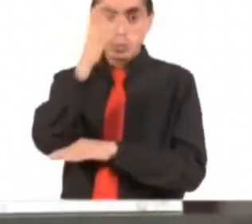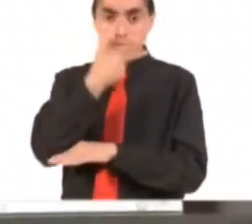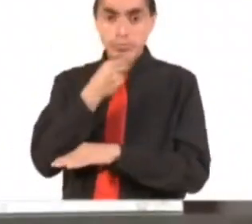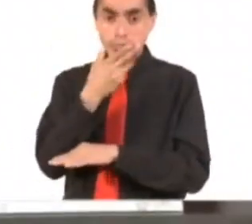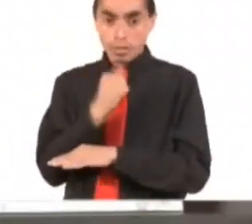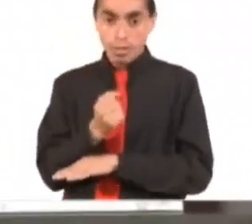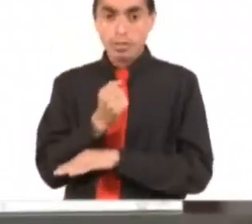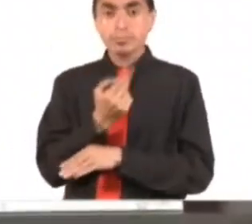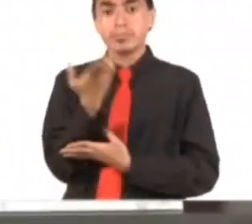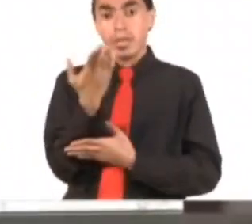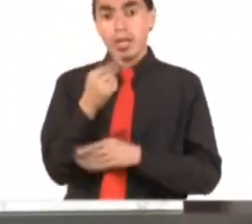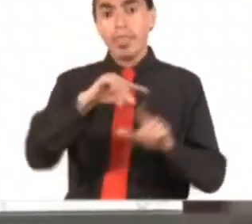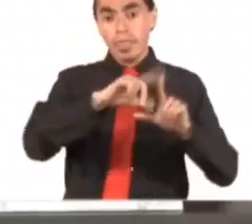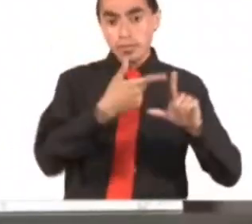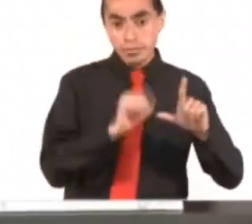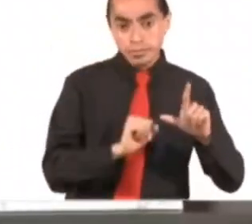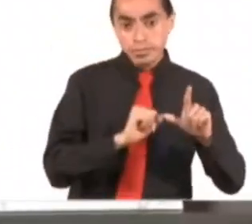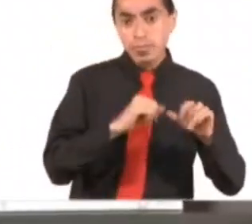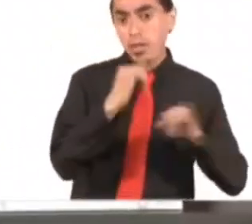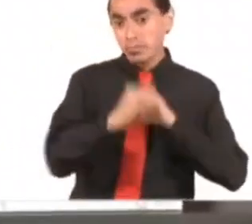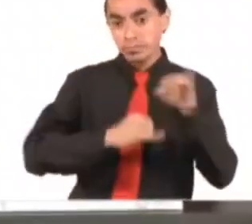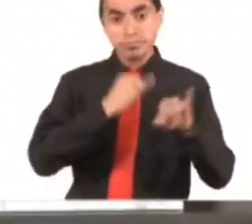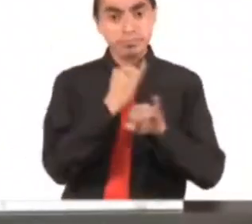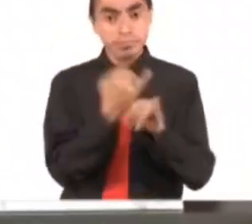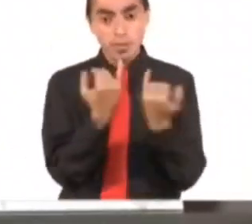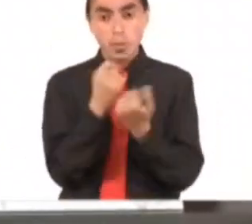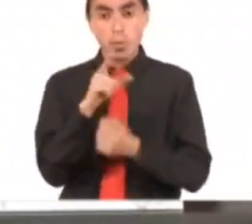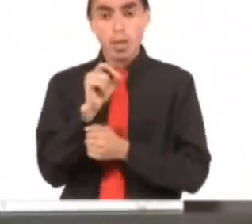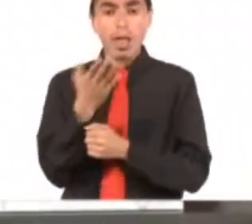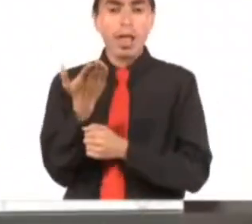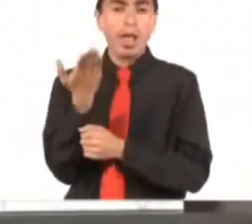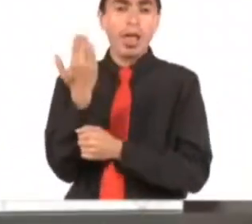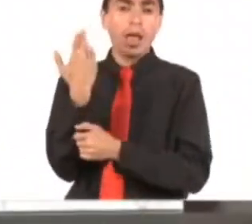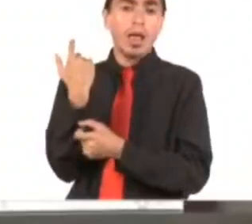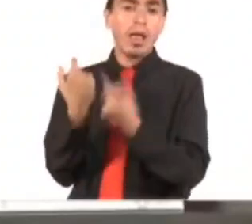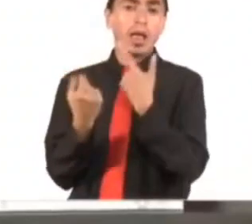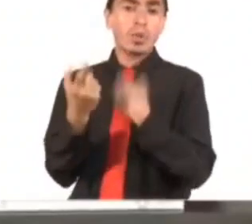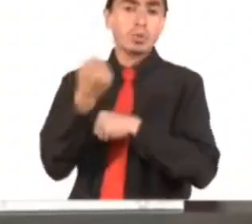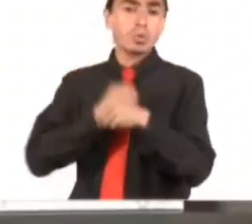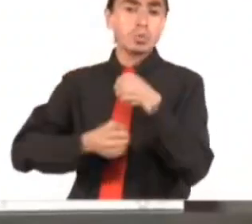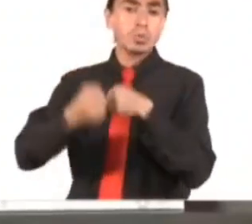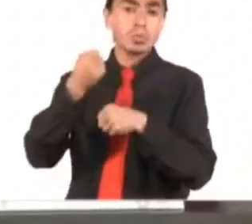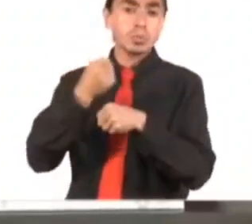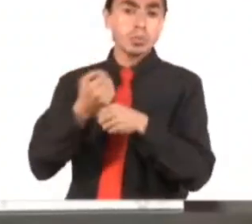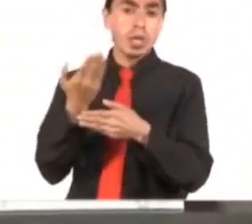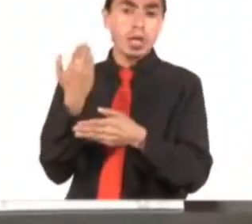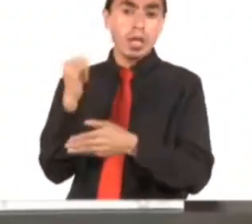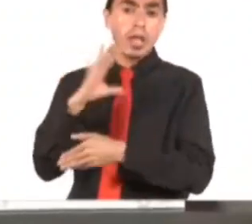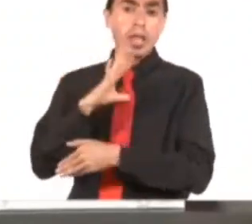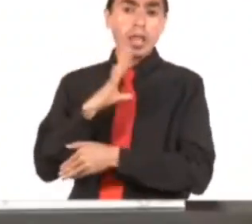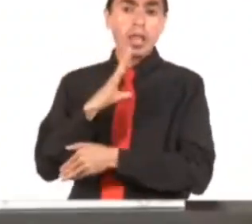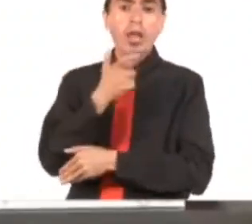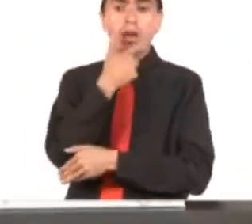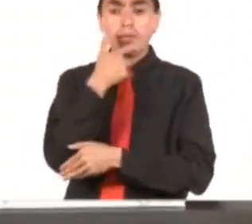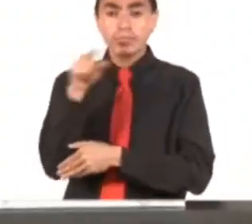internacional. Él hasta hace algunos años vivía en Inglaterra